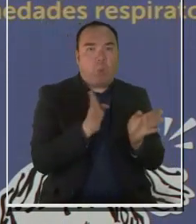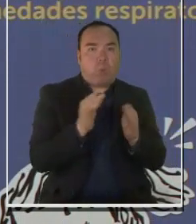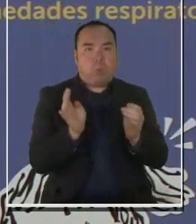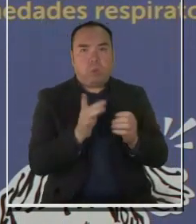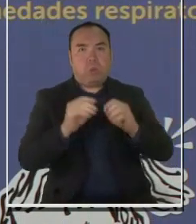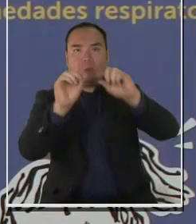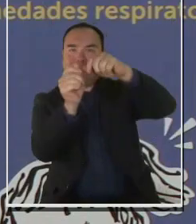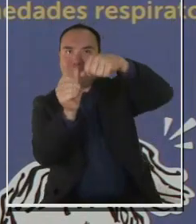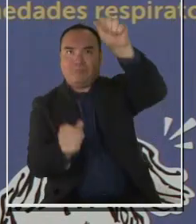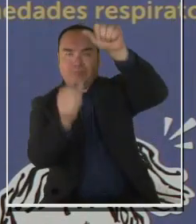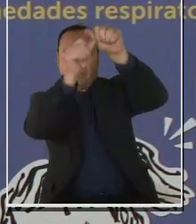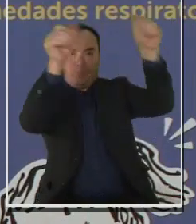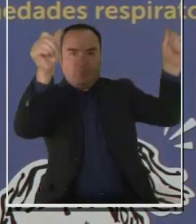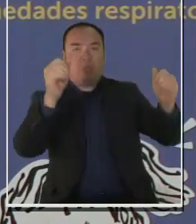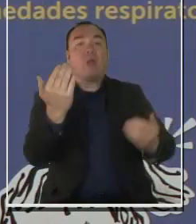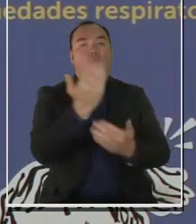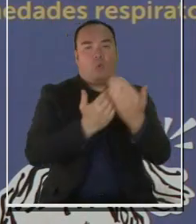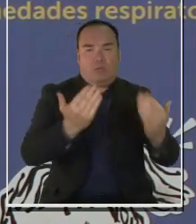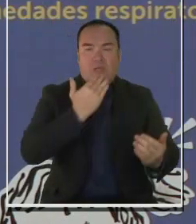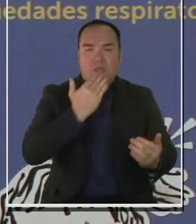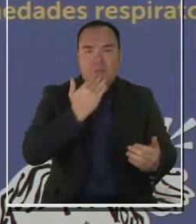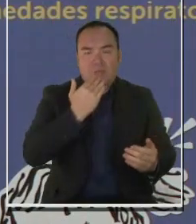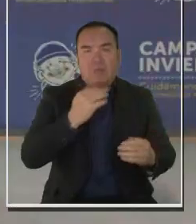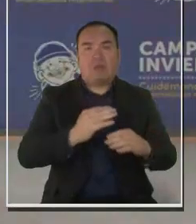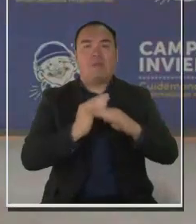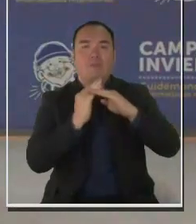a prevenir enfermedades del invierno.